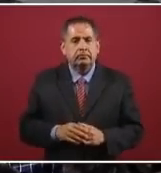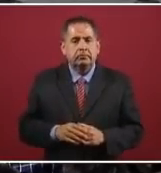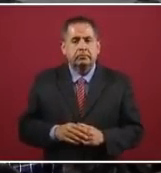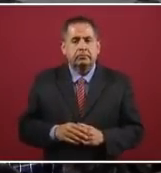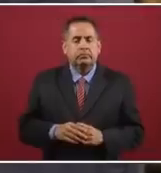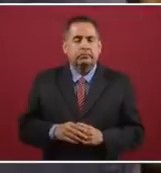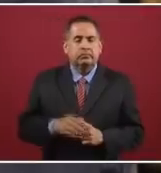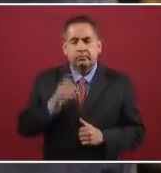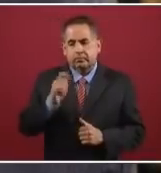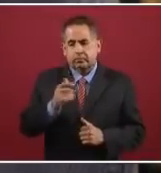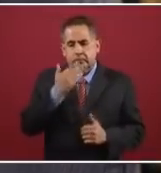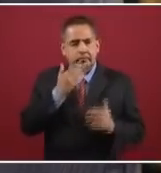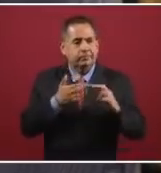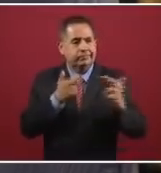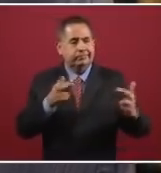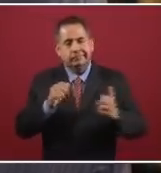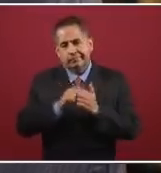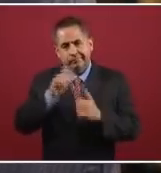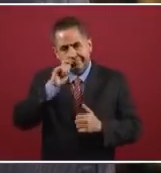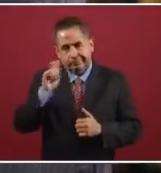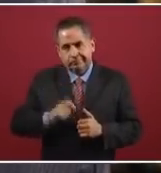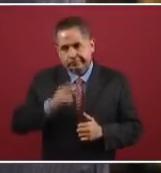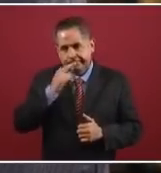más que nada la relación de amistad